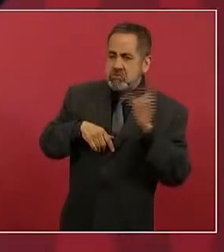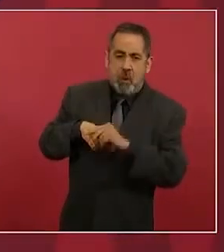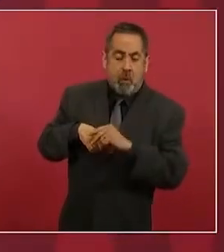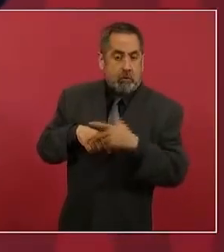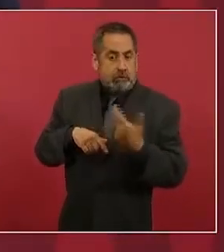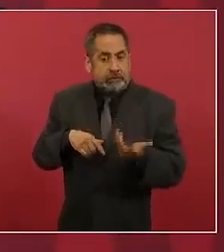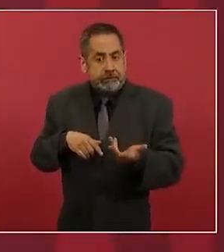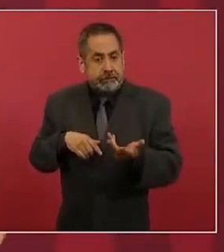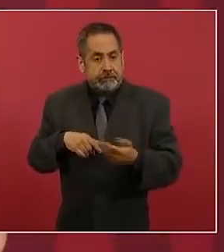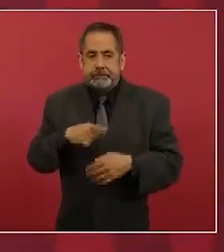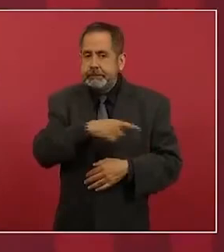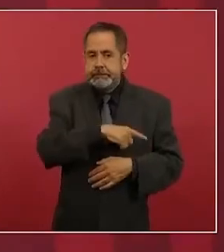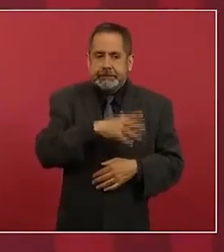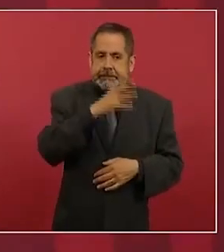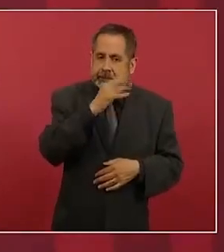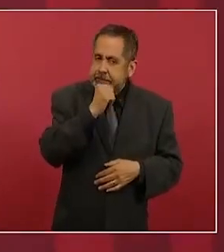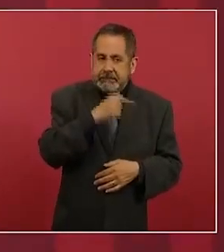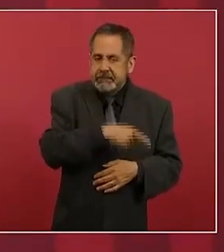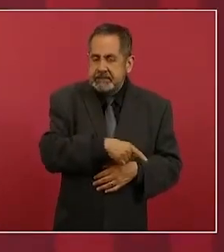pues no pueden,